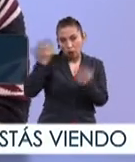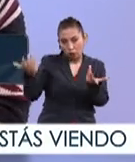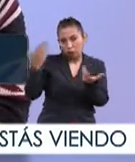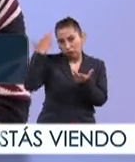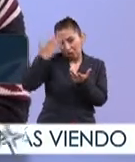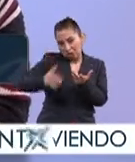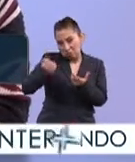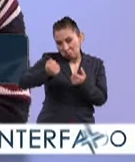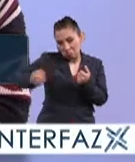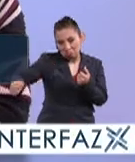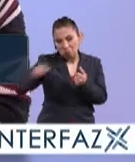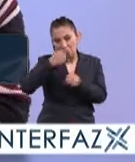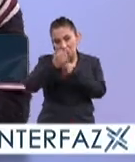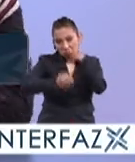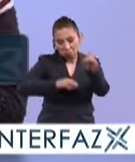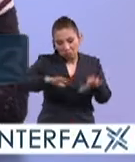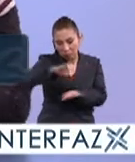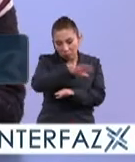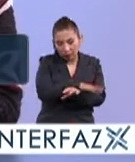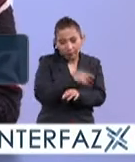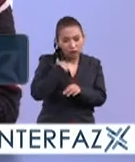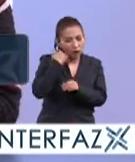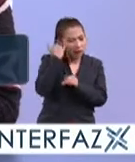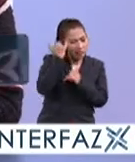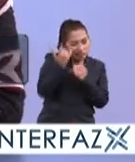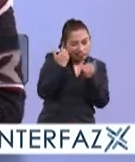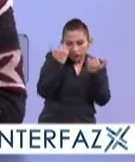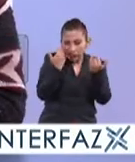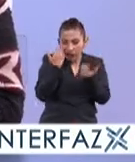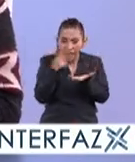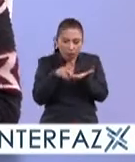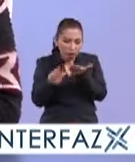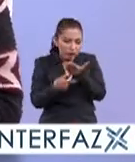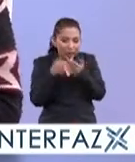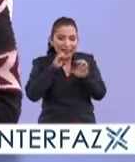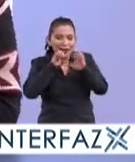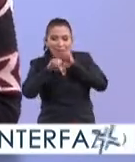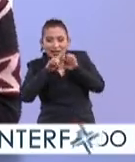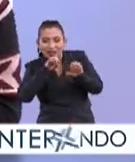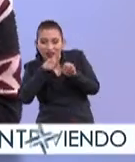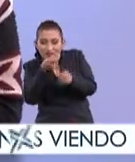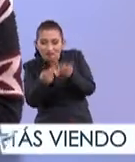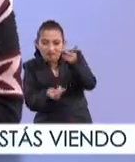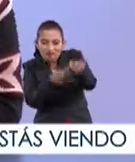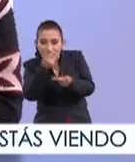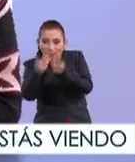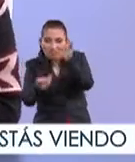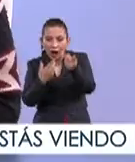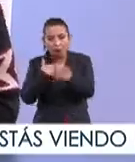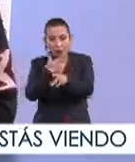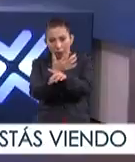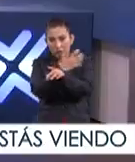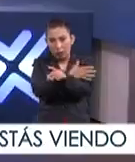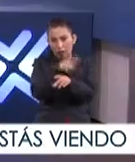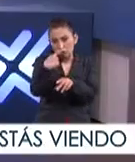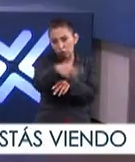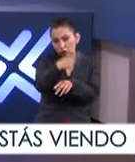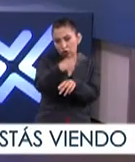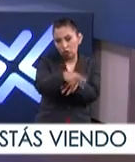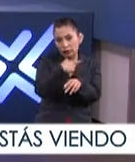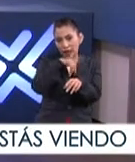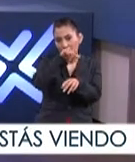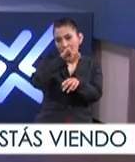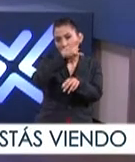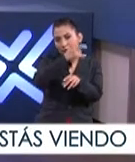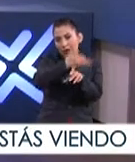escénica y quería realizar un proyecto a base de entrevistas con compañeros suyos de la